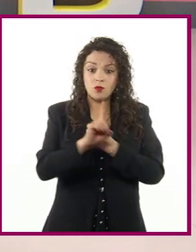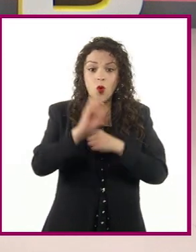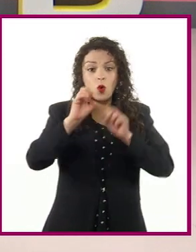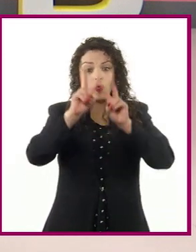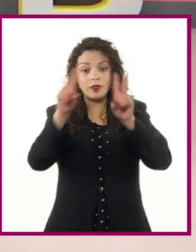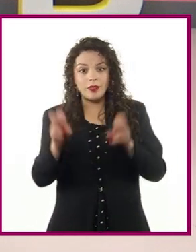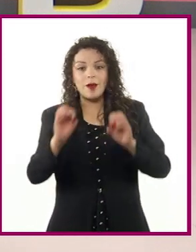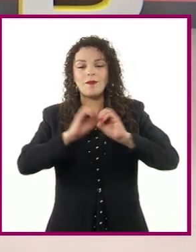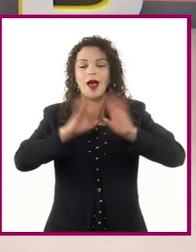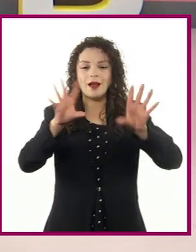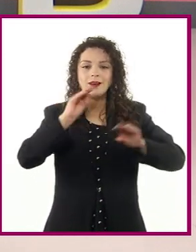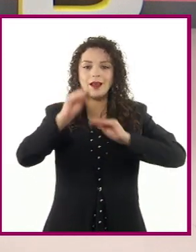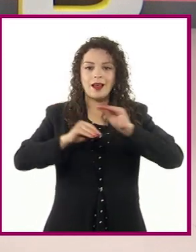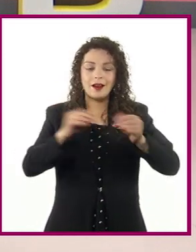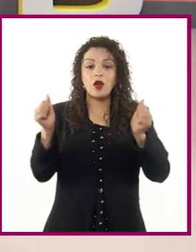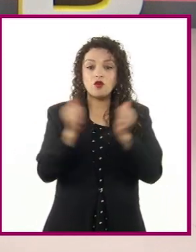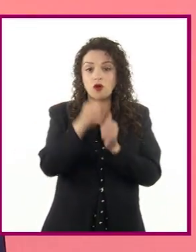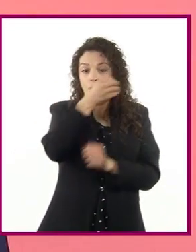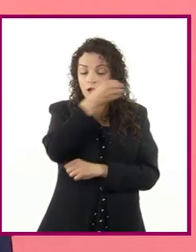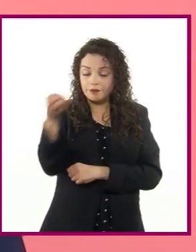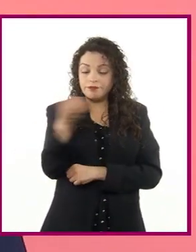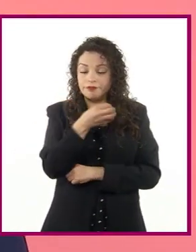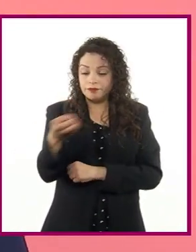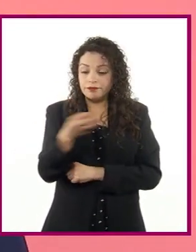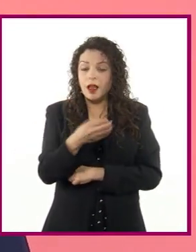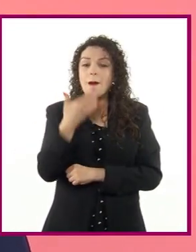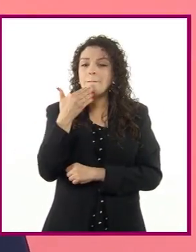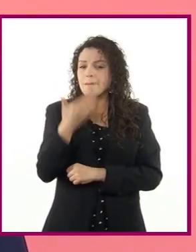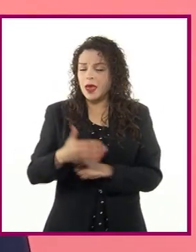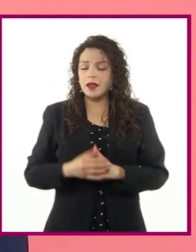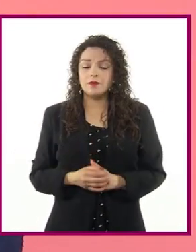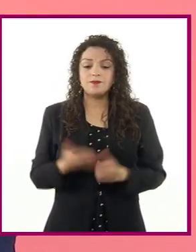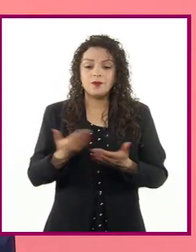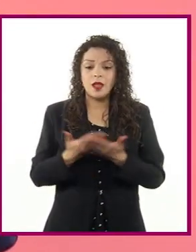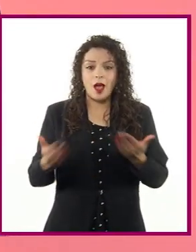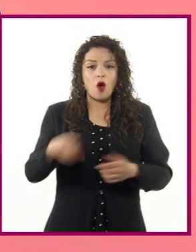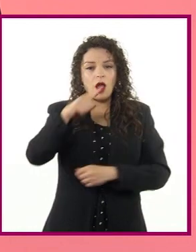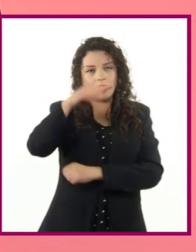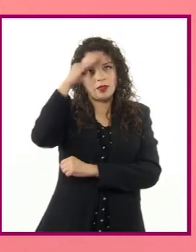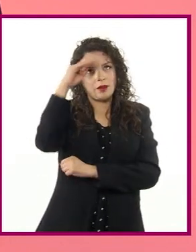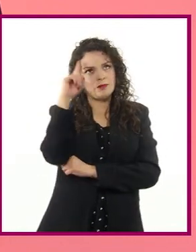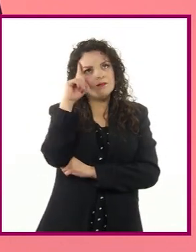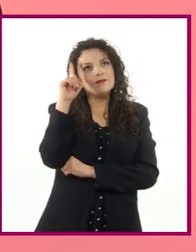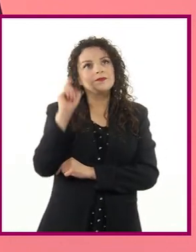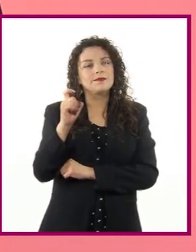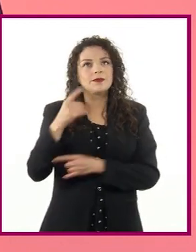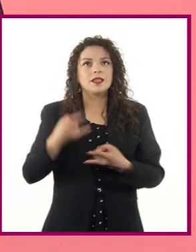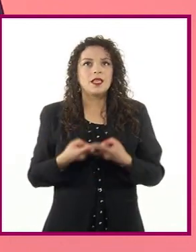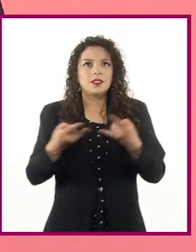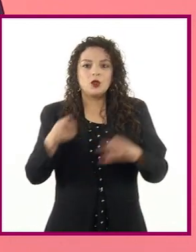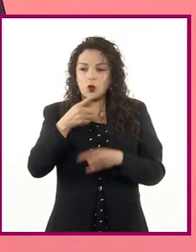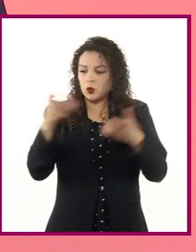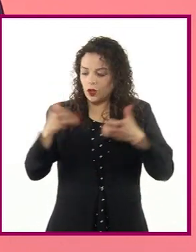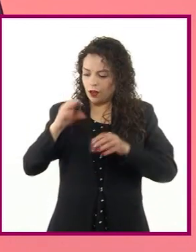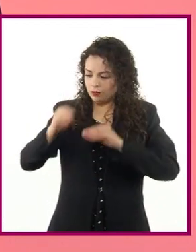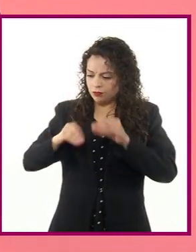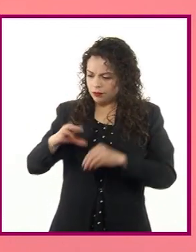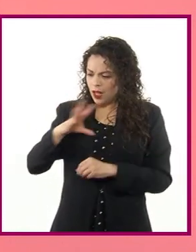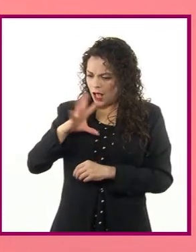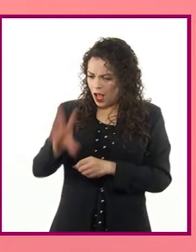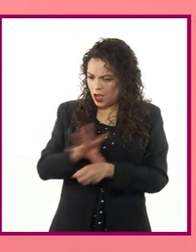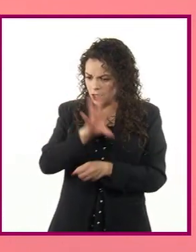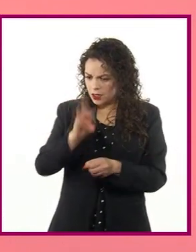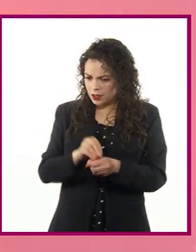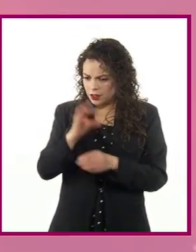manera clara y coherente. Ahora pueden preguntarse si la historieta que han creado cuenta con los